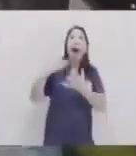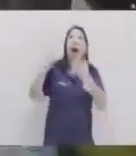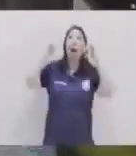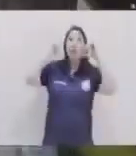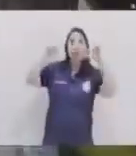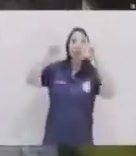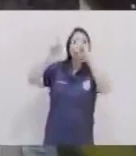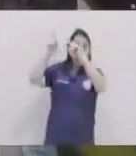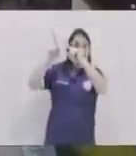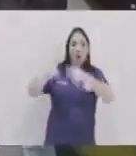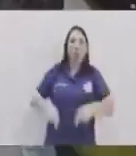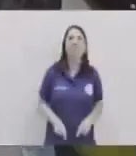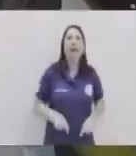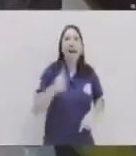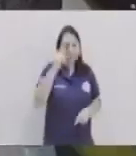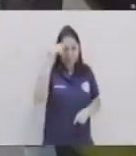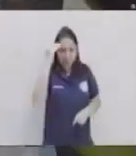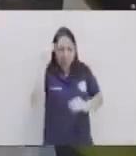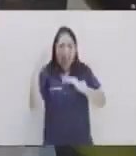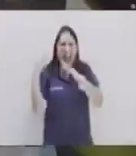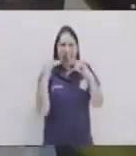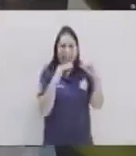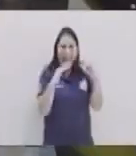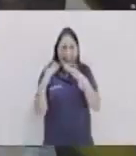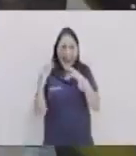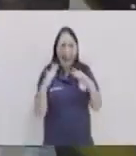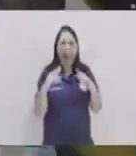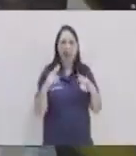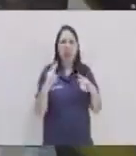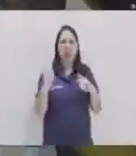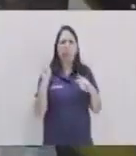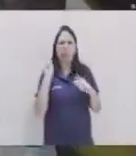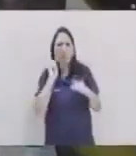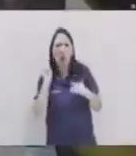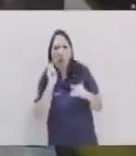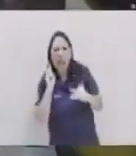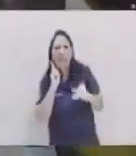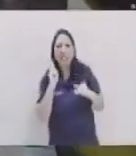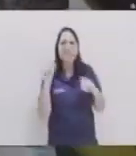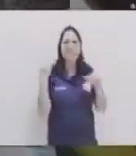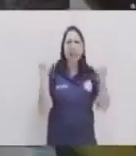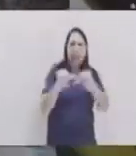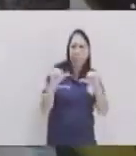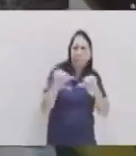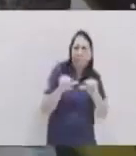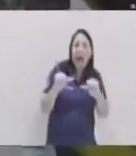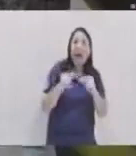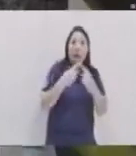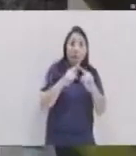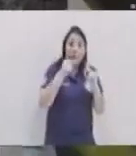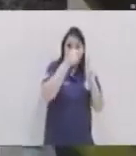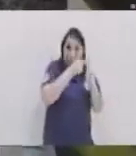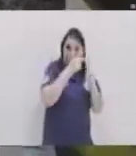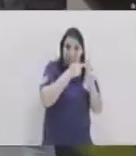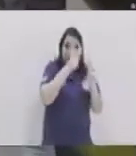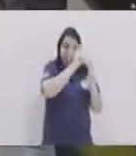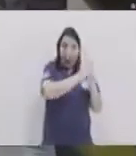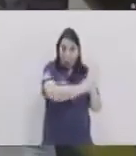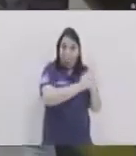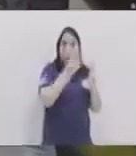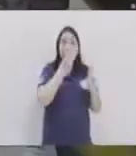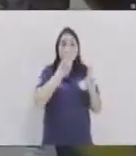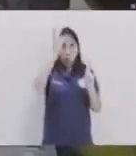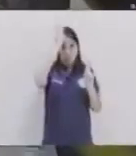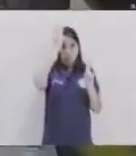que la guerra es violencia, hasta cierto punto lo vemos como mala, pero para en ese momento la cultura azteca, la guerra era